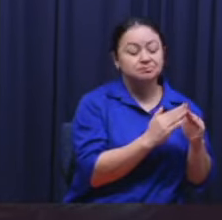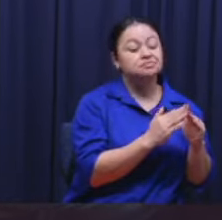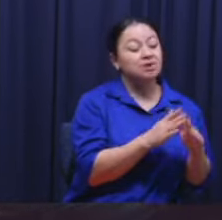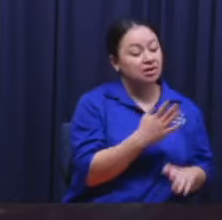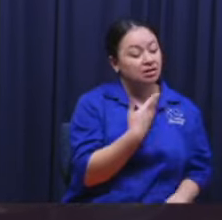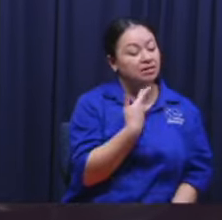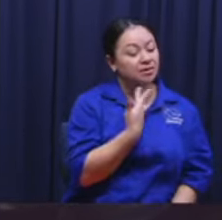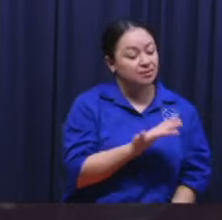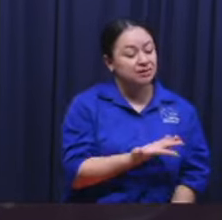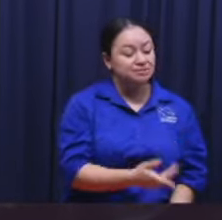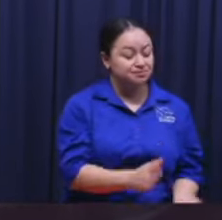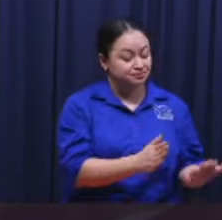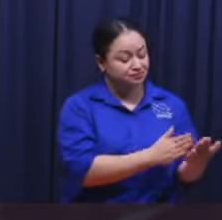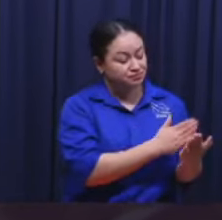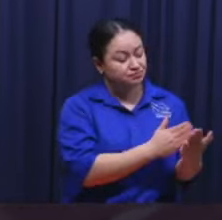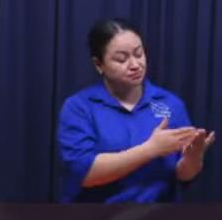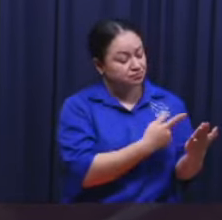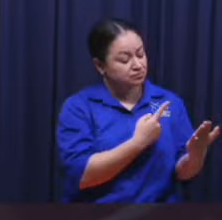Bueno,